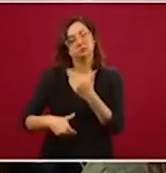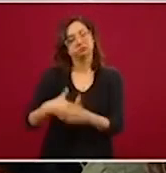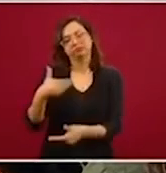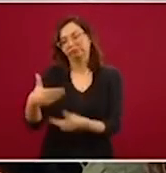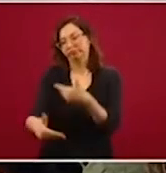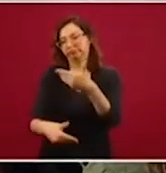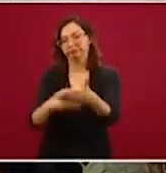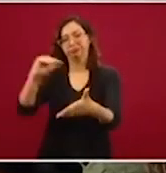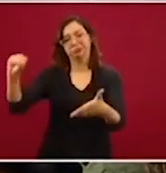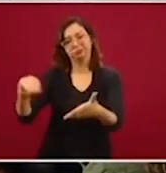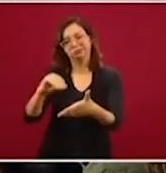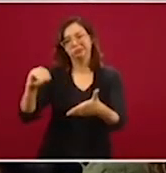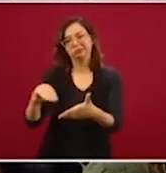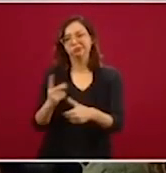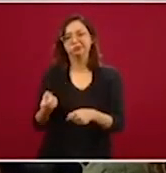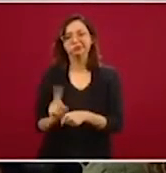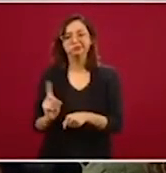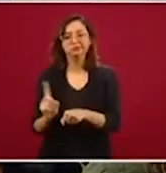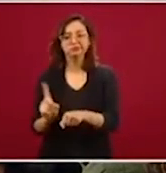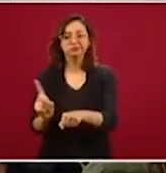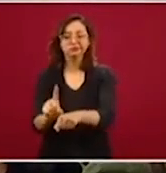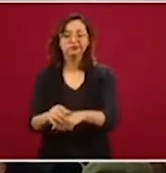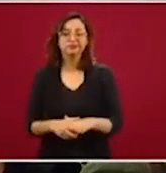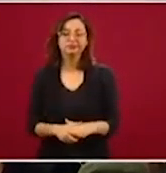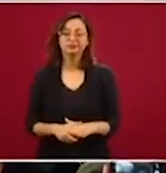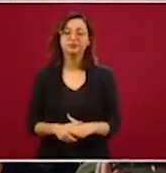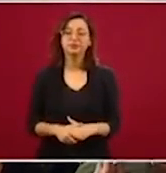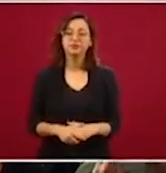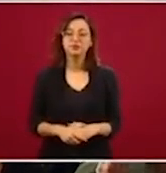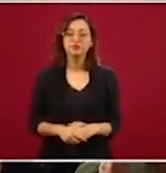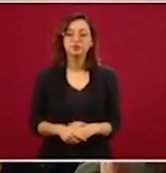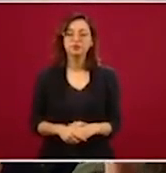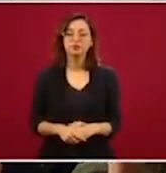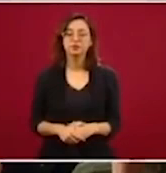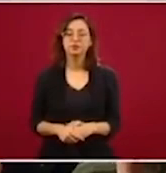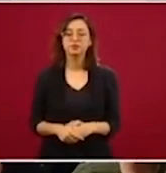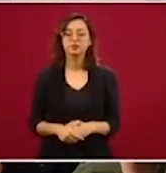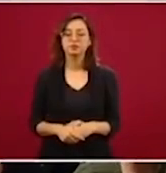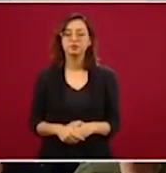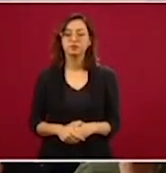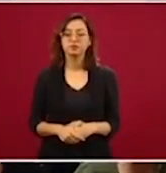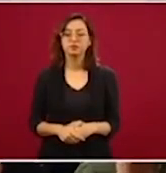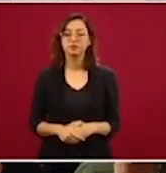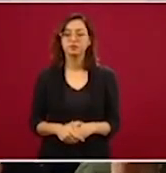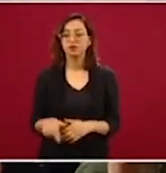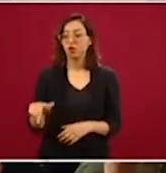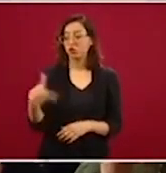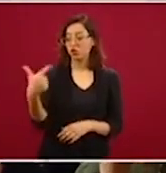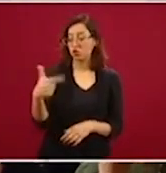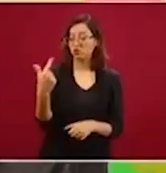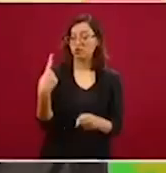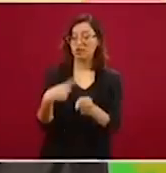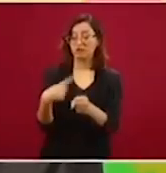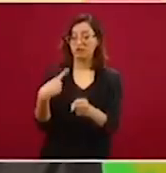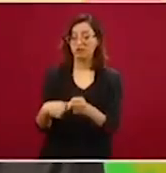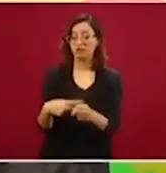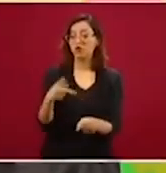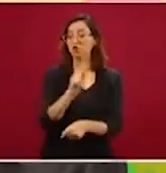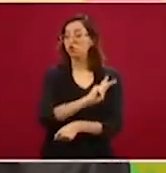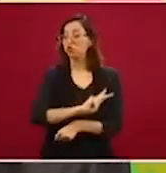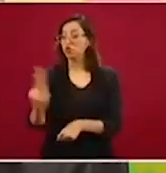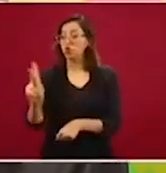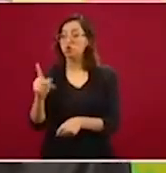su estudio de estos casos confirmados quiero destacar que todos han sido casos leves